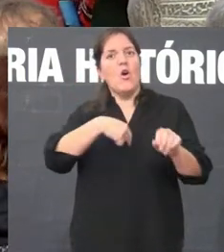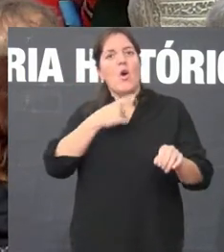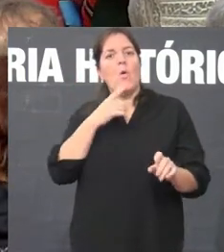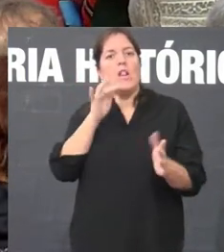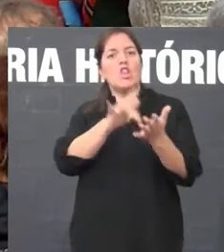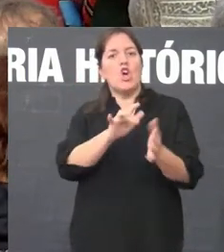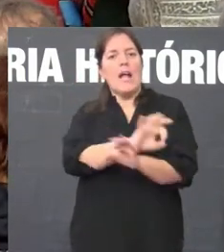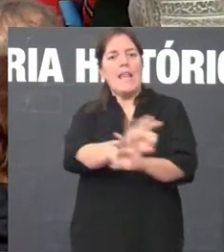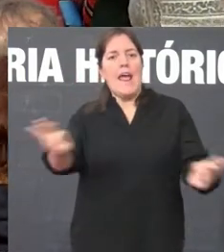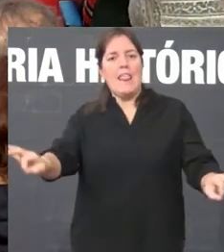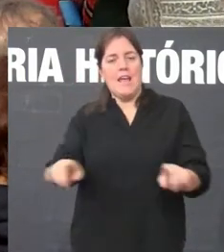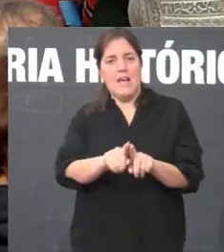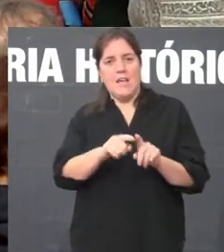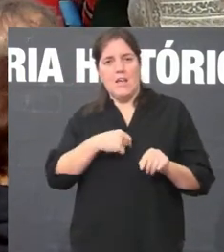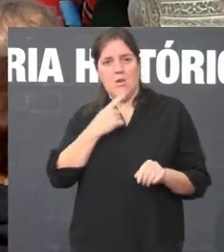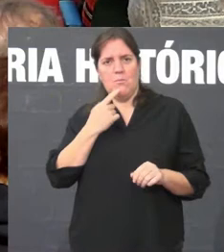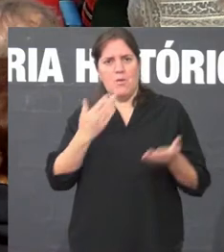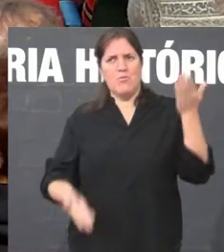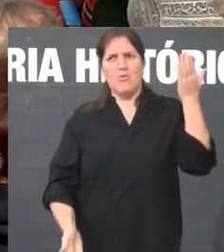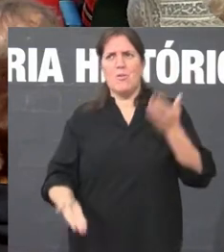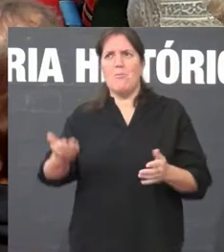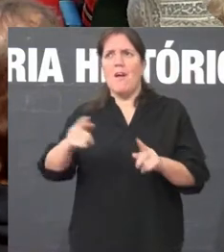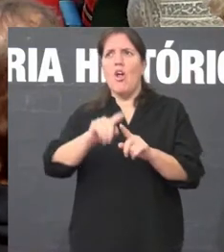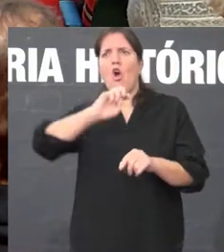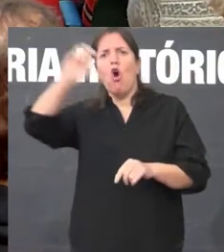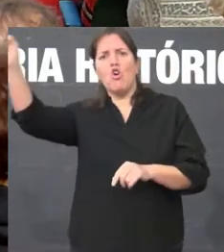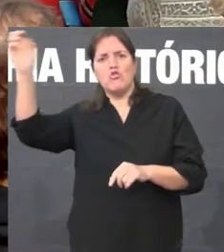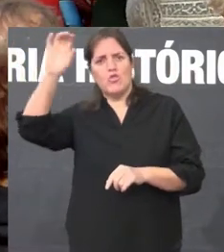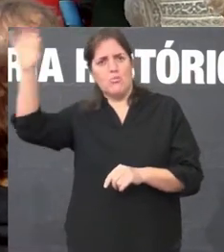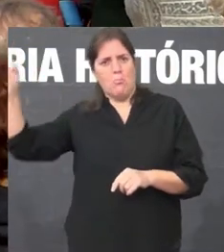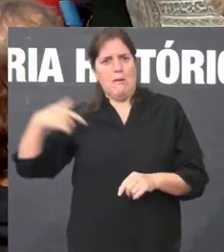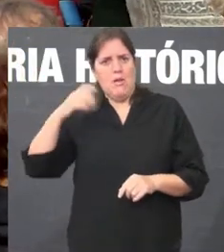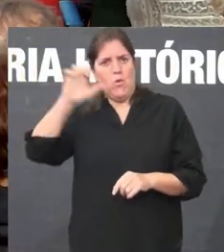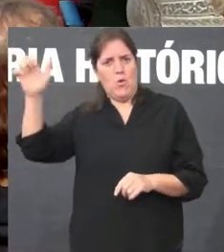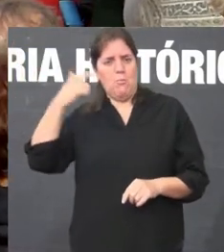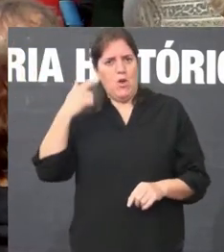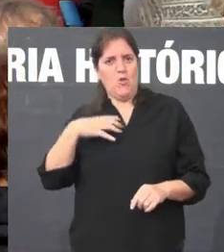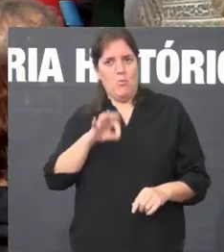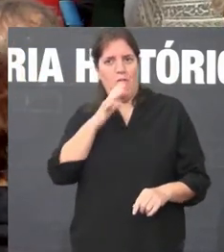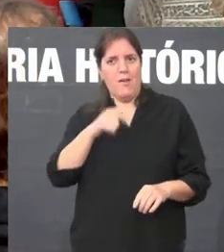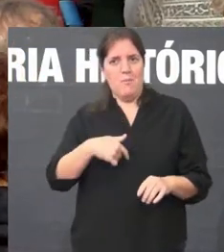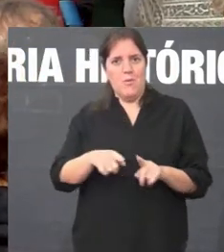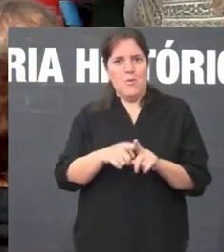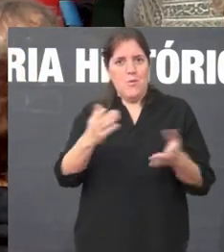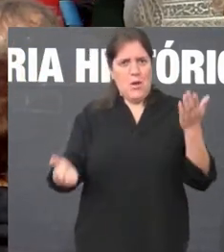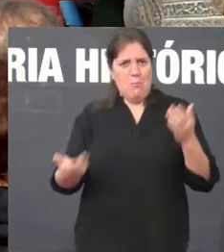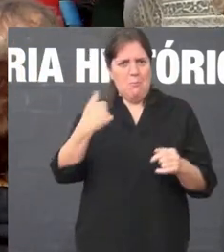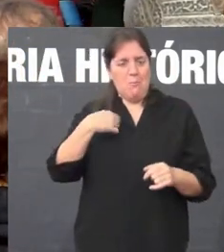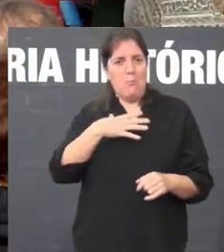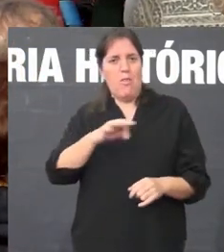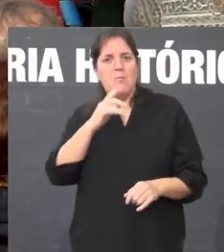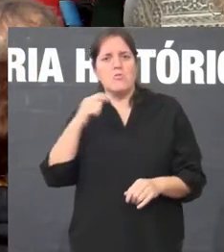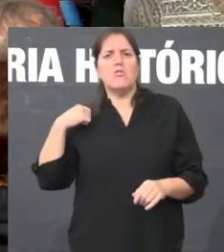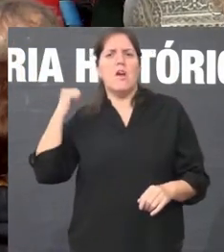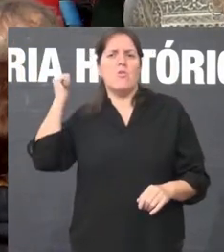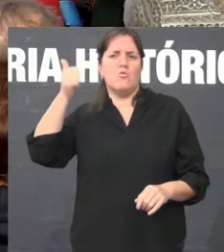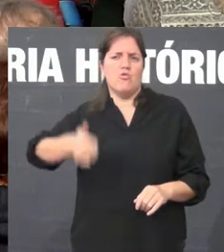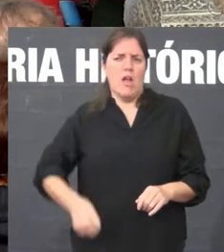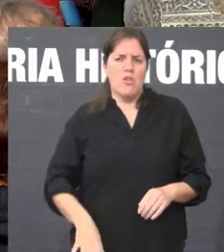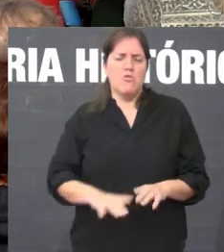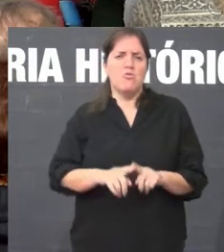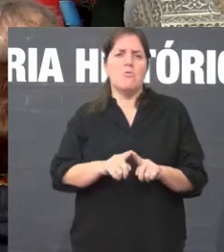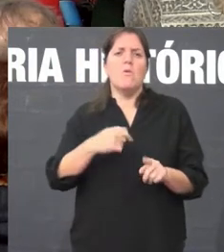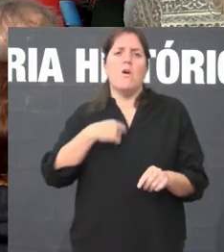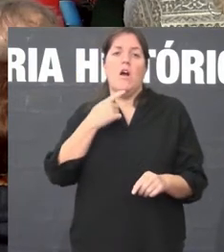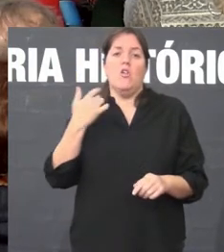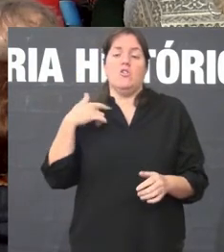normalizar, equiparar a otros países europeos. ¿Cómo es posible que la... Yo es que cuando... llevo unos cuantos años, o llevaba, y ahora